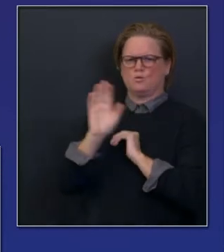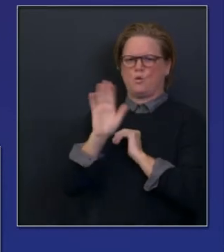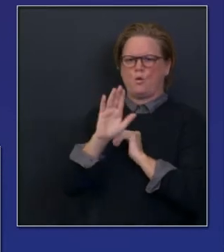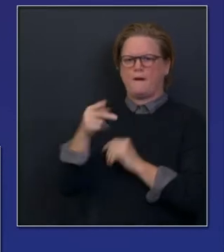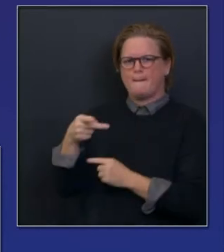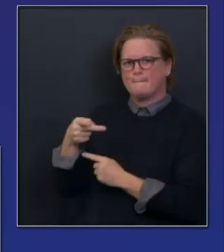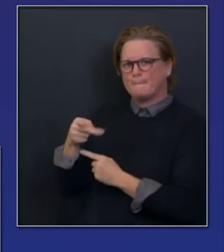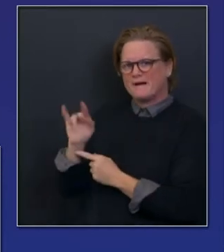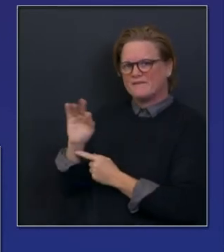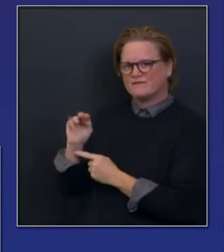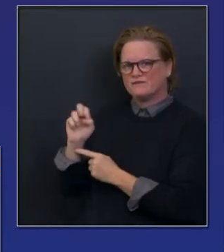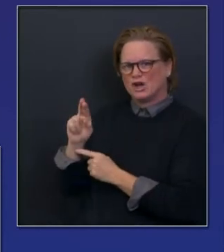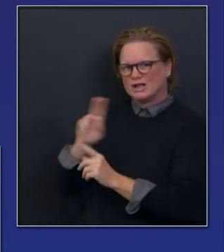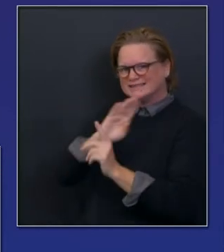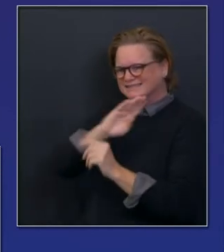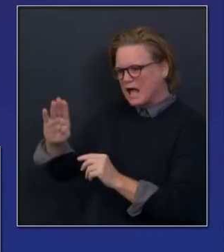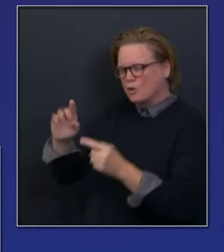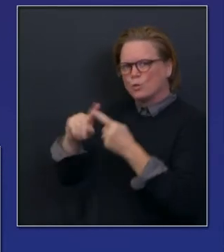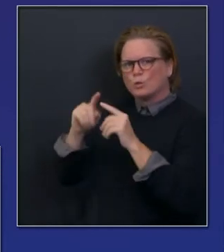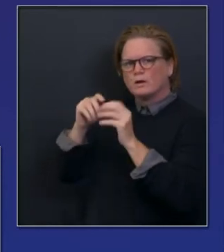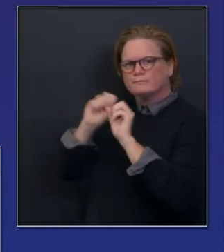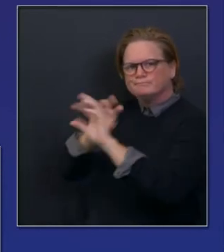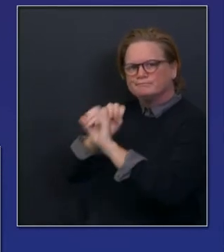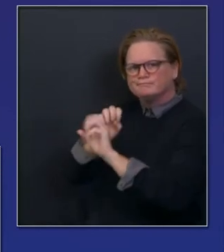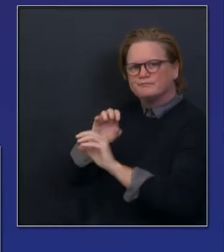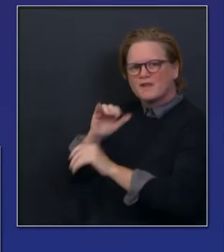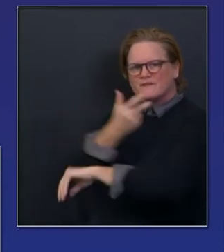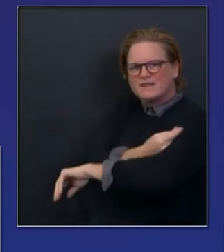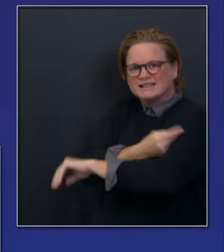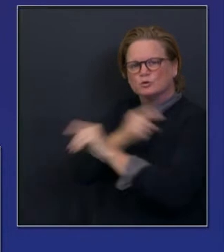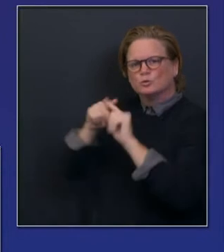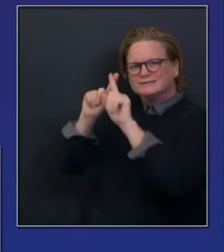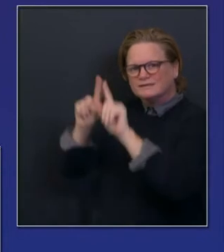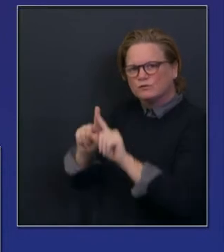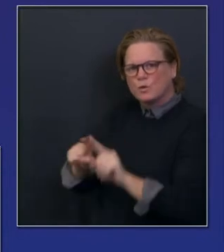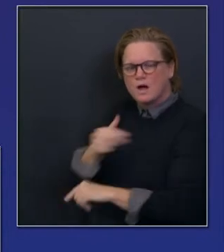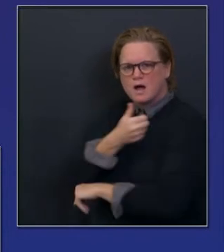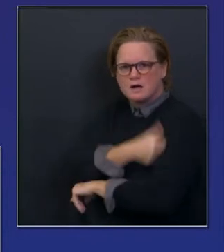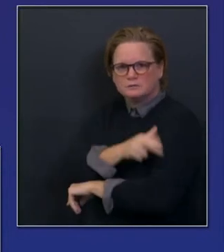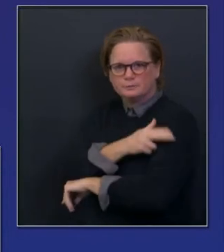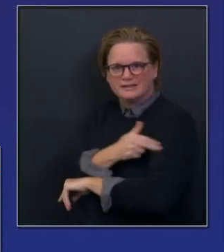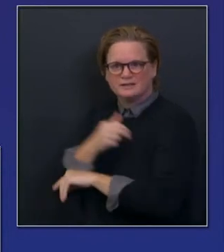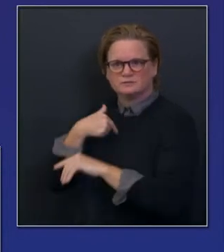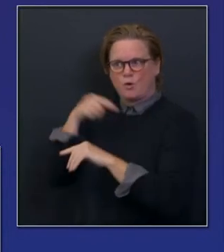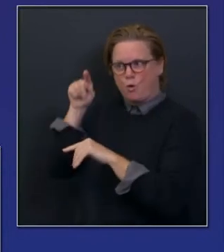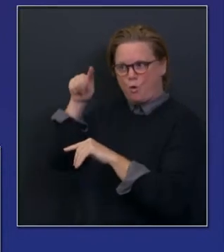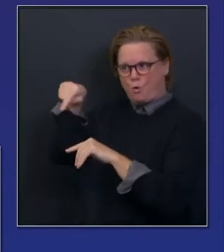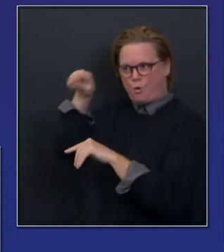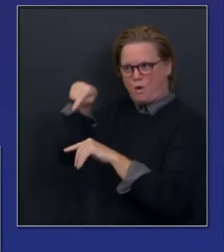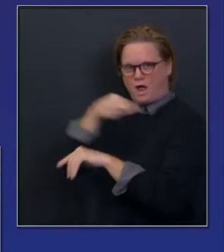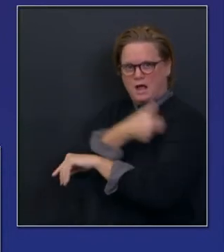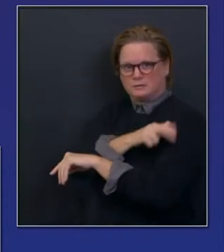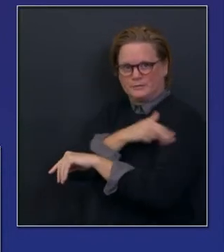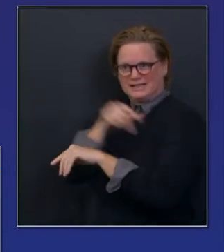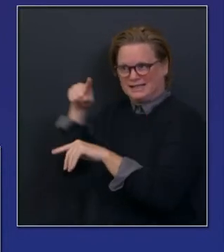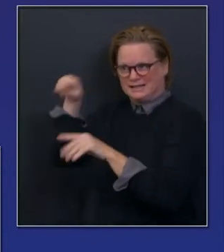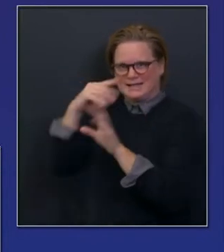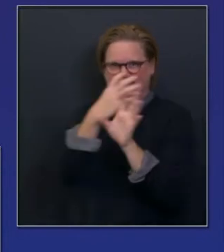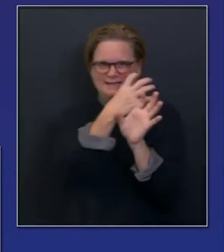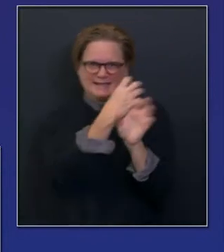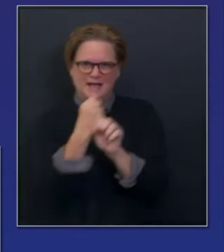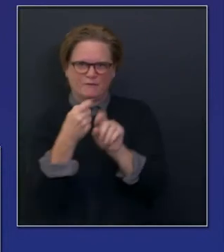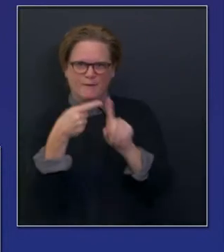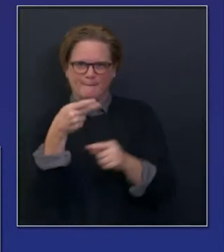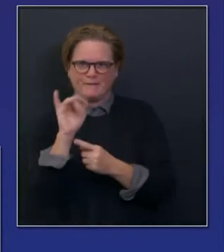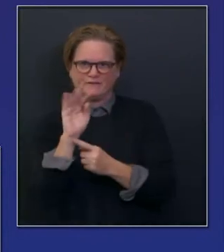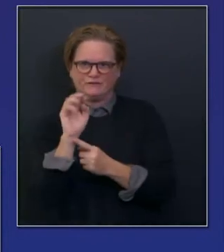llegando activamente desde que iniciamos esta rueda de prensa. En un momento les traeremos las cifras actualizadas. Pero le voy a pedir al